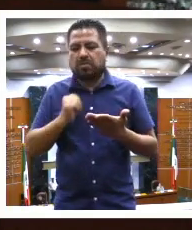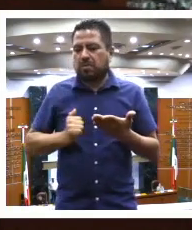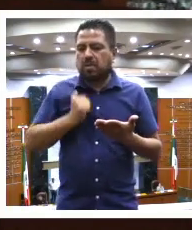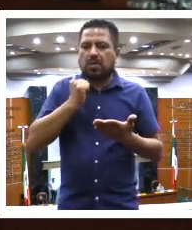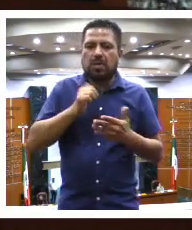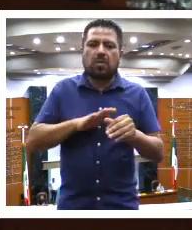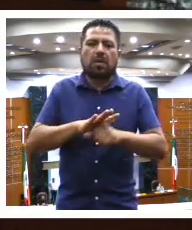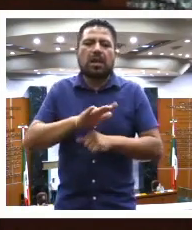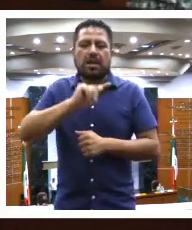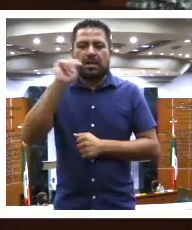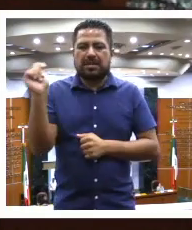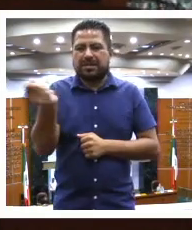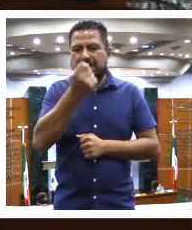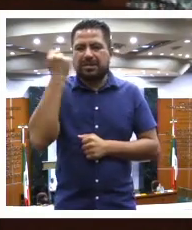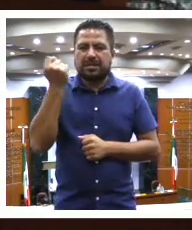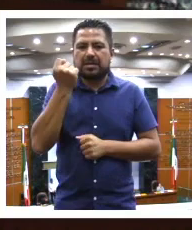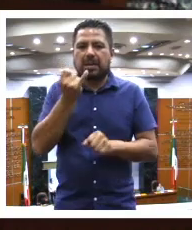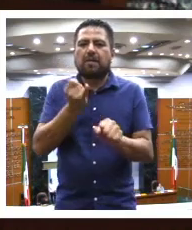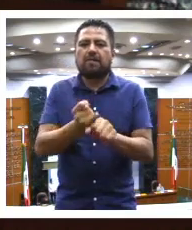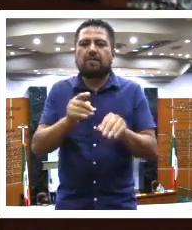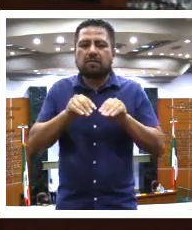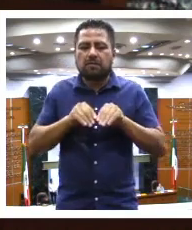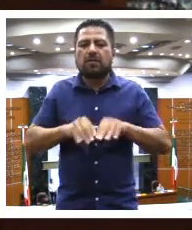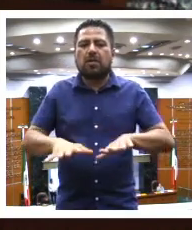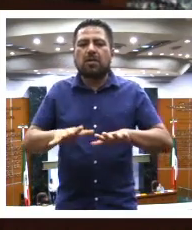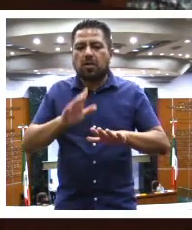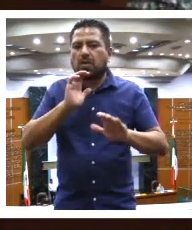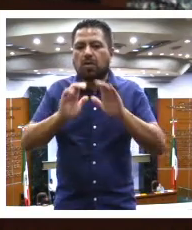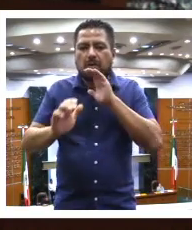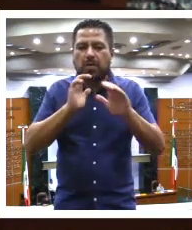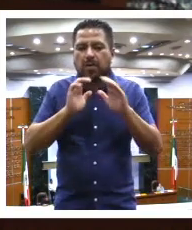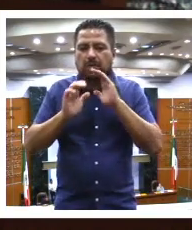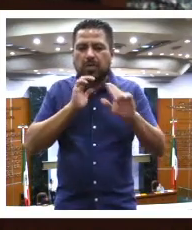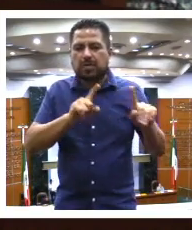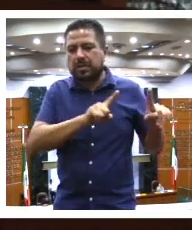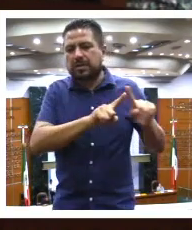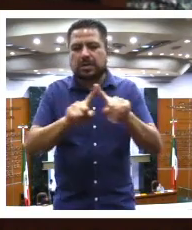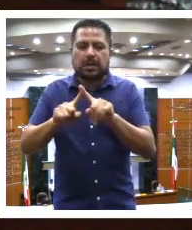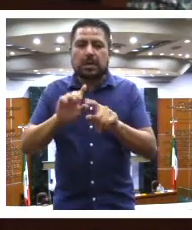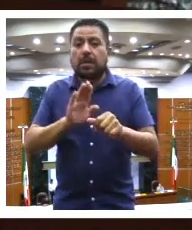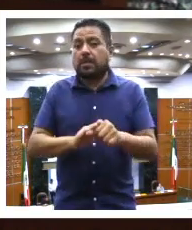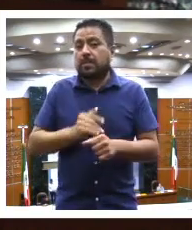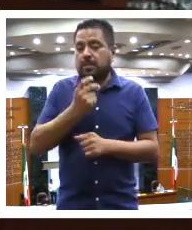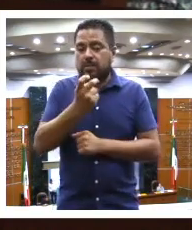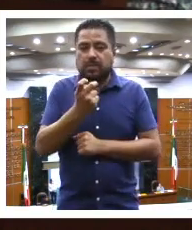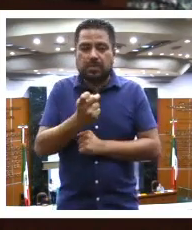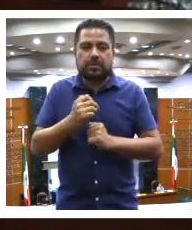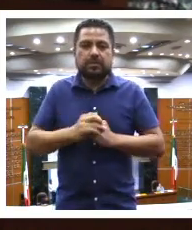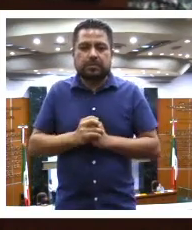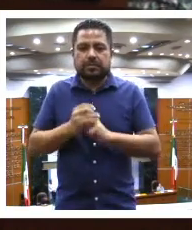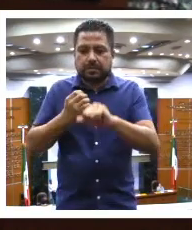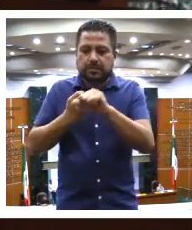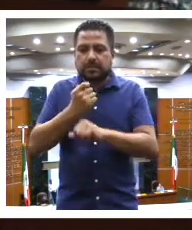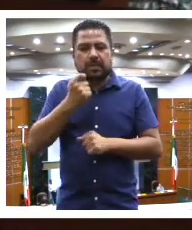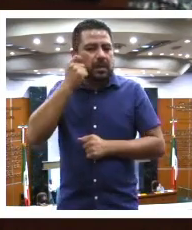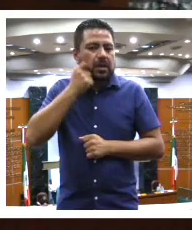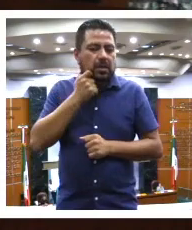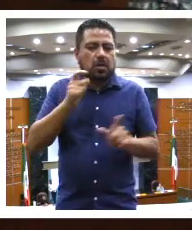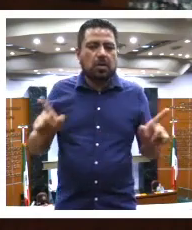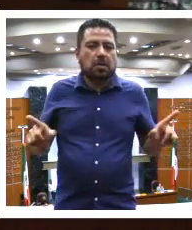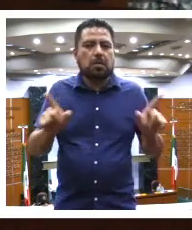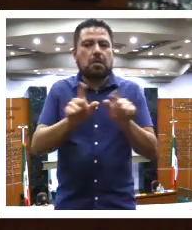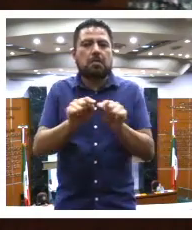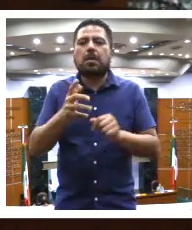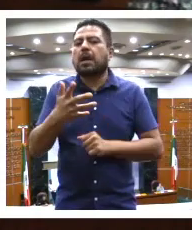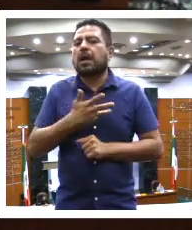aprovechamiento de las tecnologías de la información y comunicación por consecuencia en el Estado de Guerrero solo